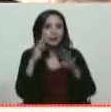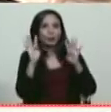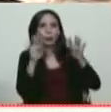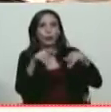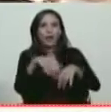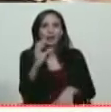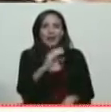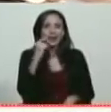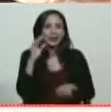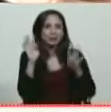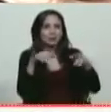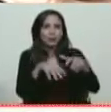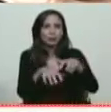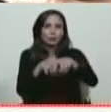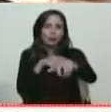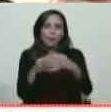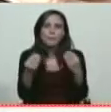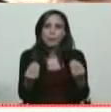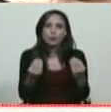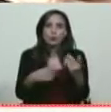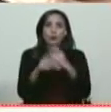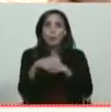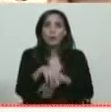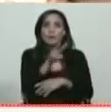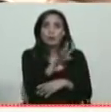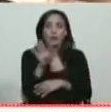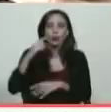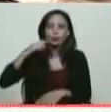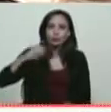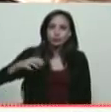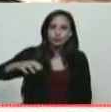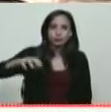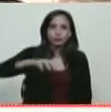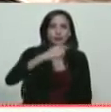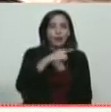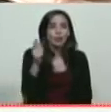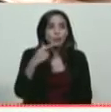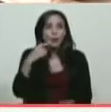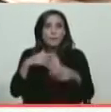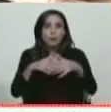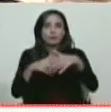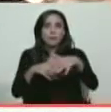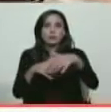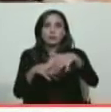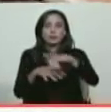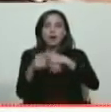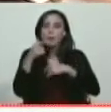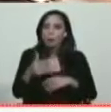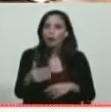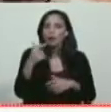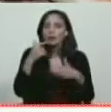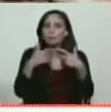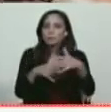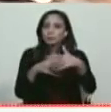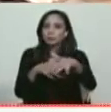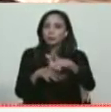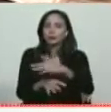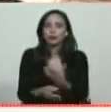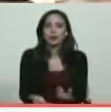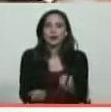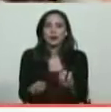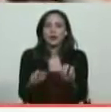pero además en cada una de las 24 entidades de nuestro país hubo también movilizaciones importantes, determinantes, que